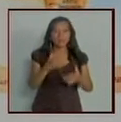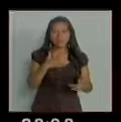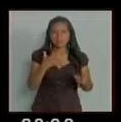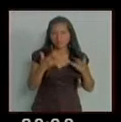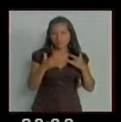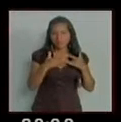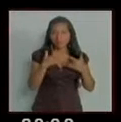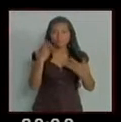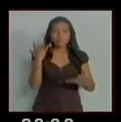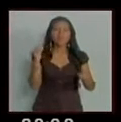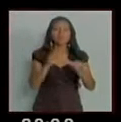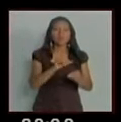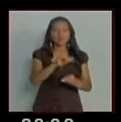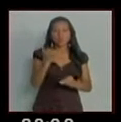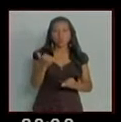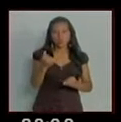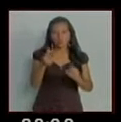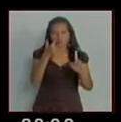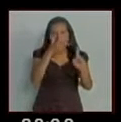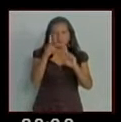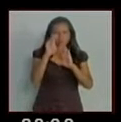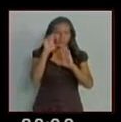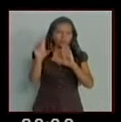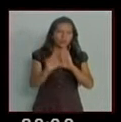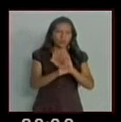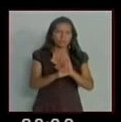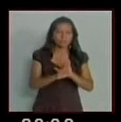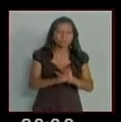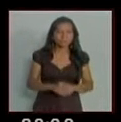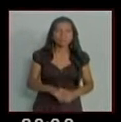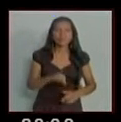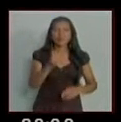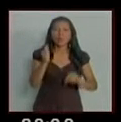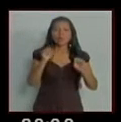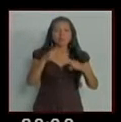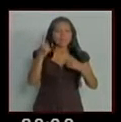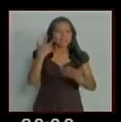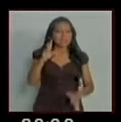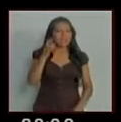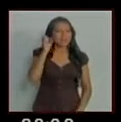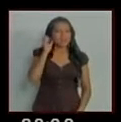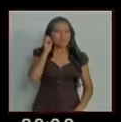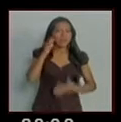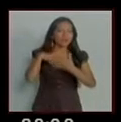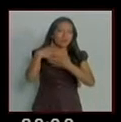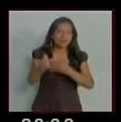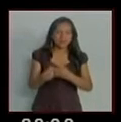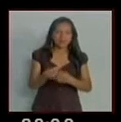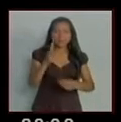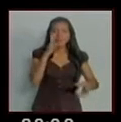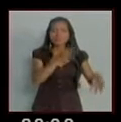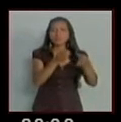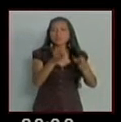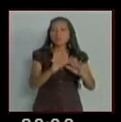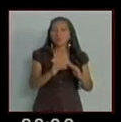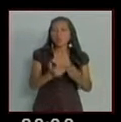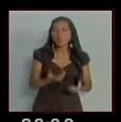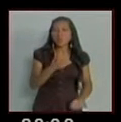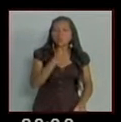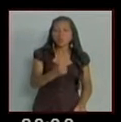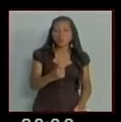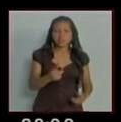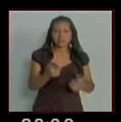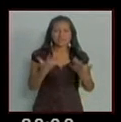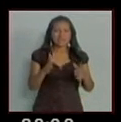con las imágenes, vamos a ir cambiando ahora sí. Aquí tenemos una vía auditiva aferente para que vean lo intrincado que es las